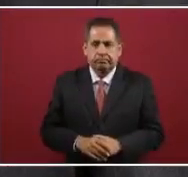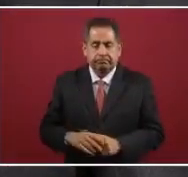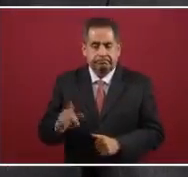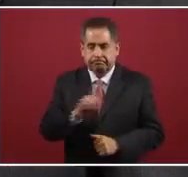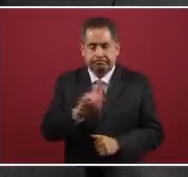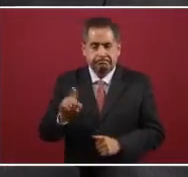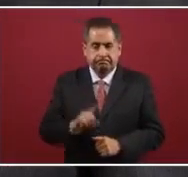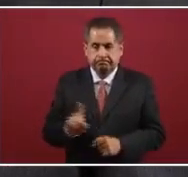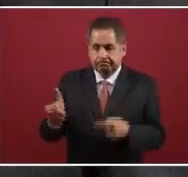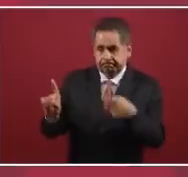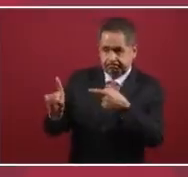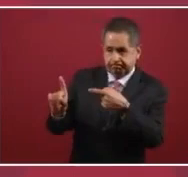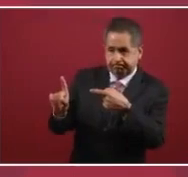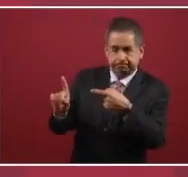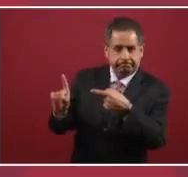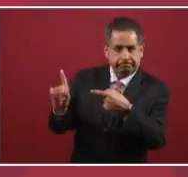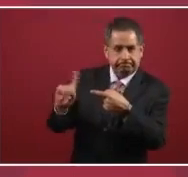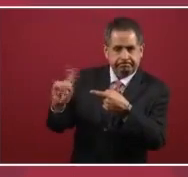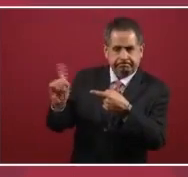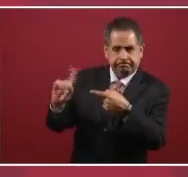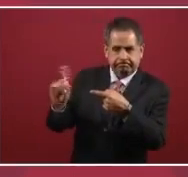Lo que diga mi dedito,